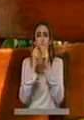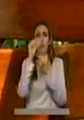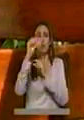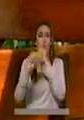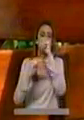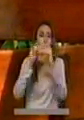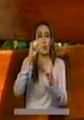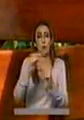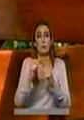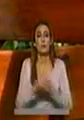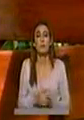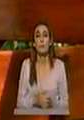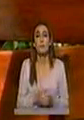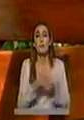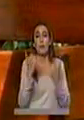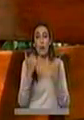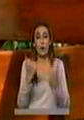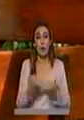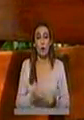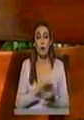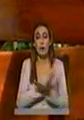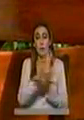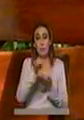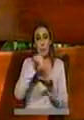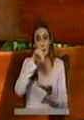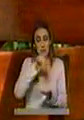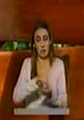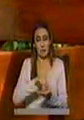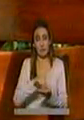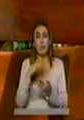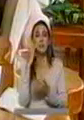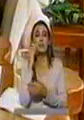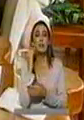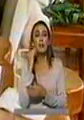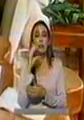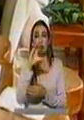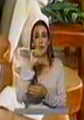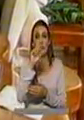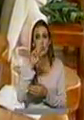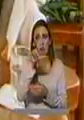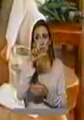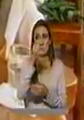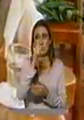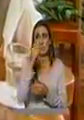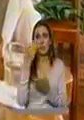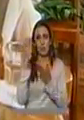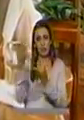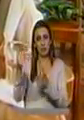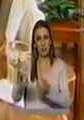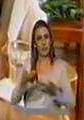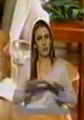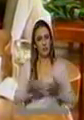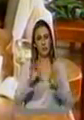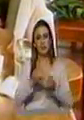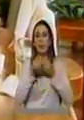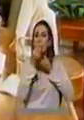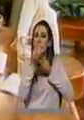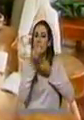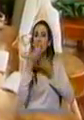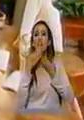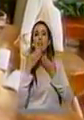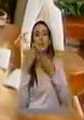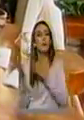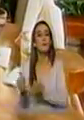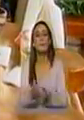de sus provincias. En el caso puntual de la provincia de Manabí, la experiencia de Carlos apunta a ello. Carlos, bienvenido. Cuéntanos un poco,